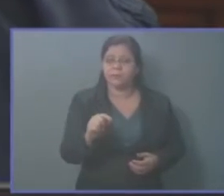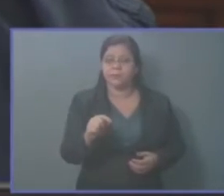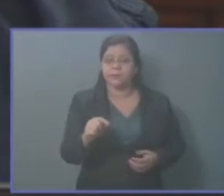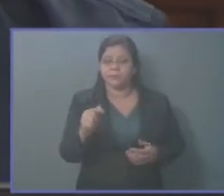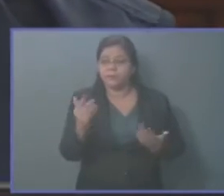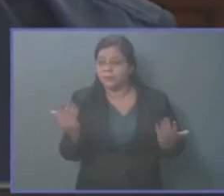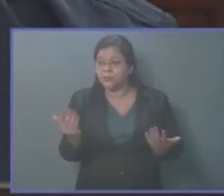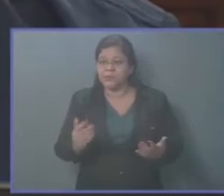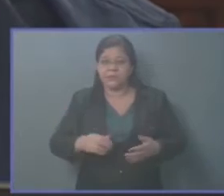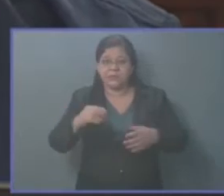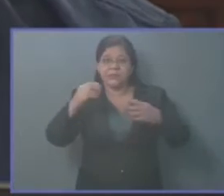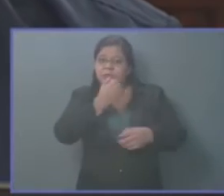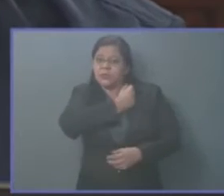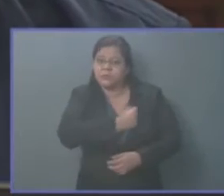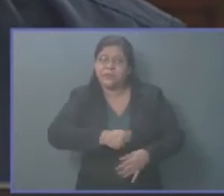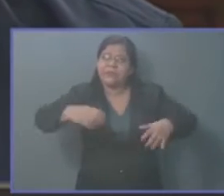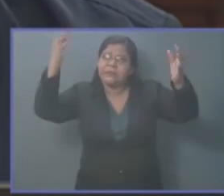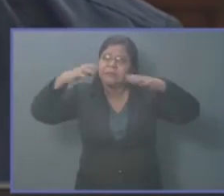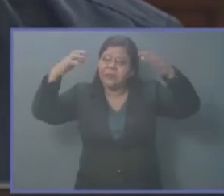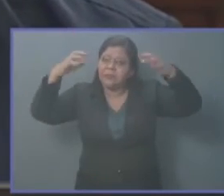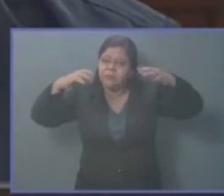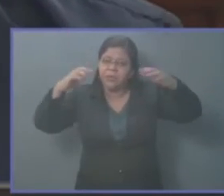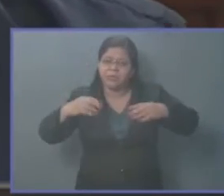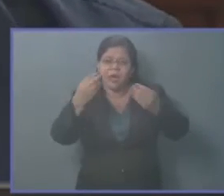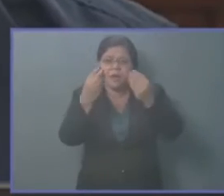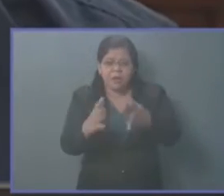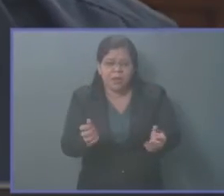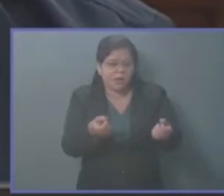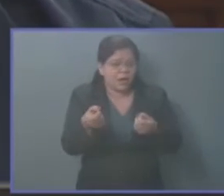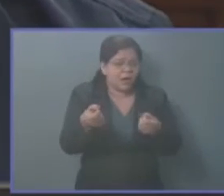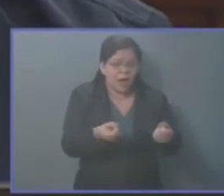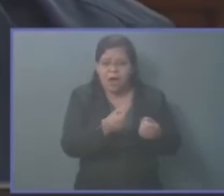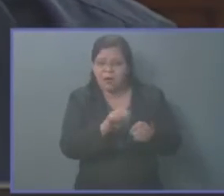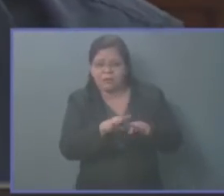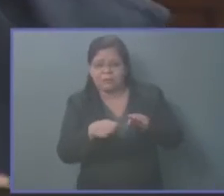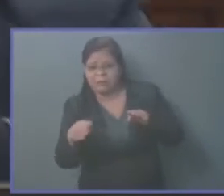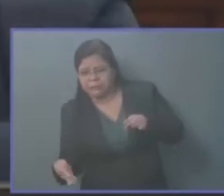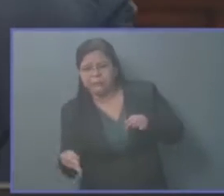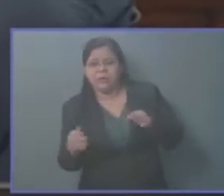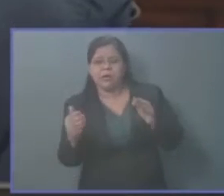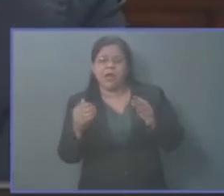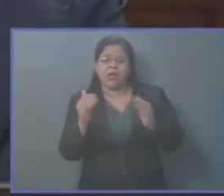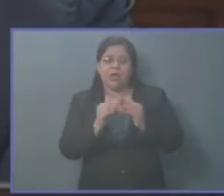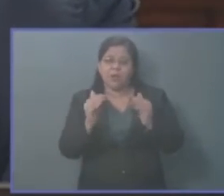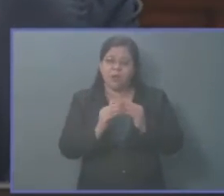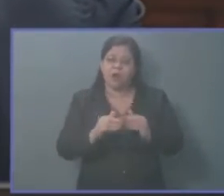debajo de la tormenta, aquella gente que ha perdido su carrito, aquella gente que ha perdido su casa.